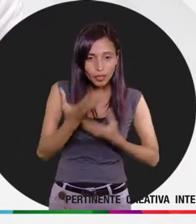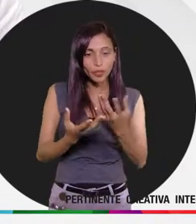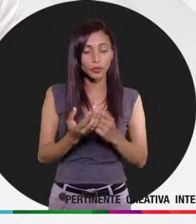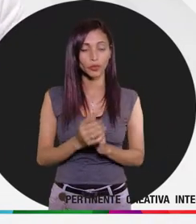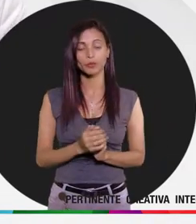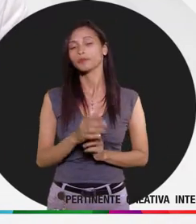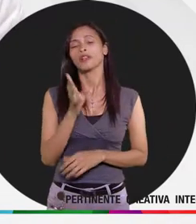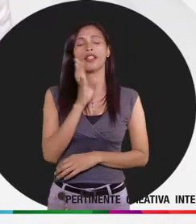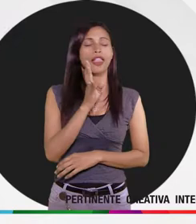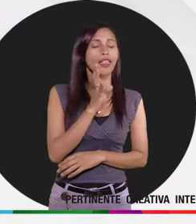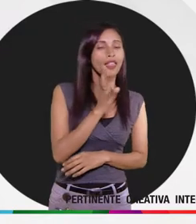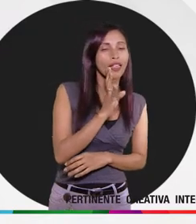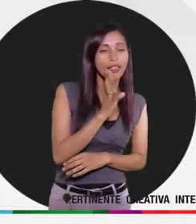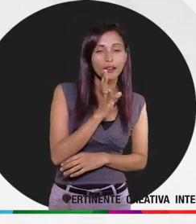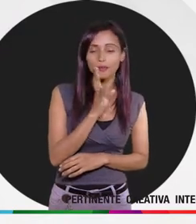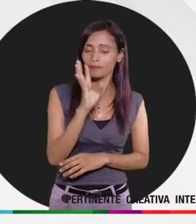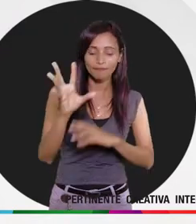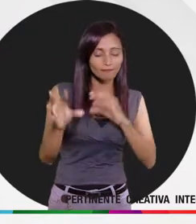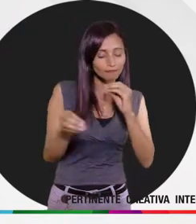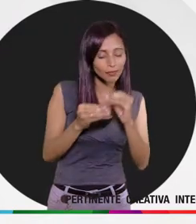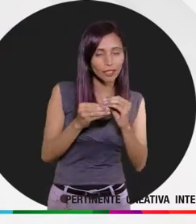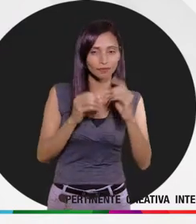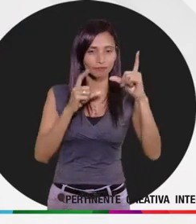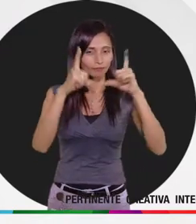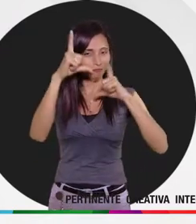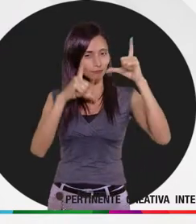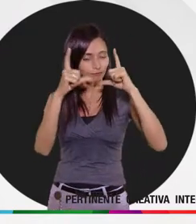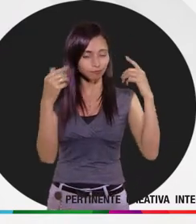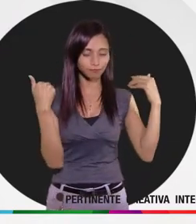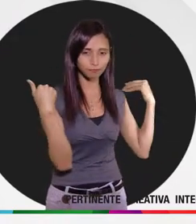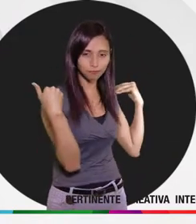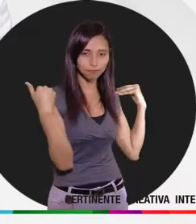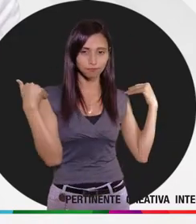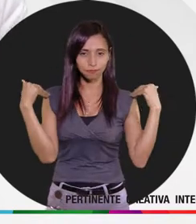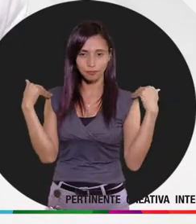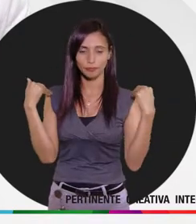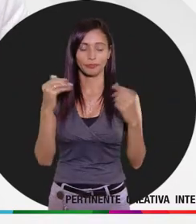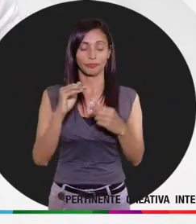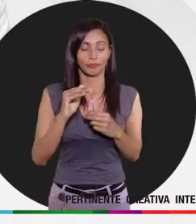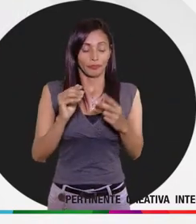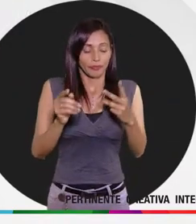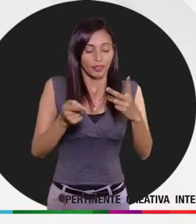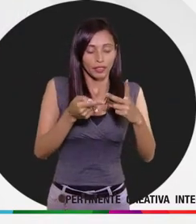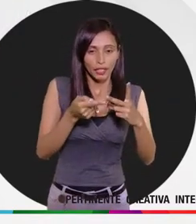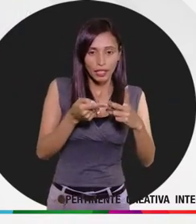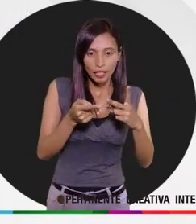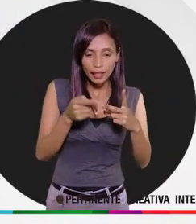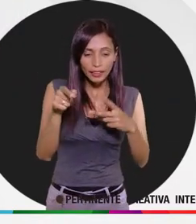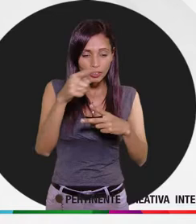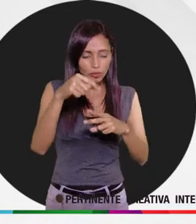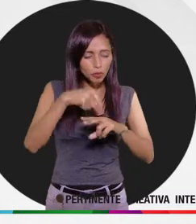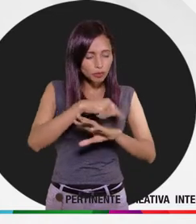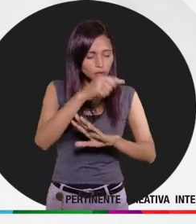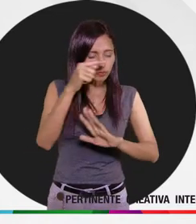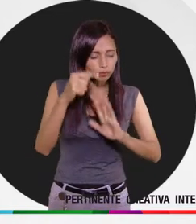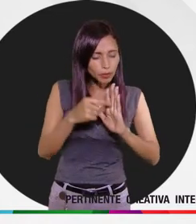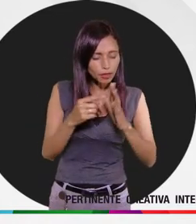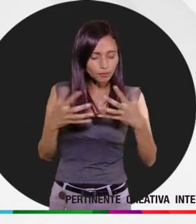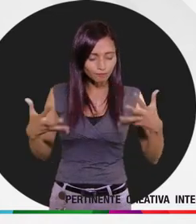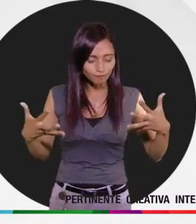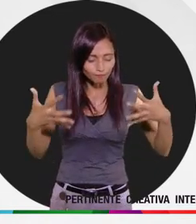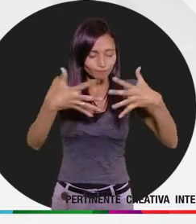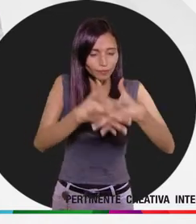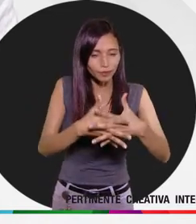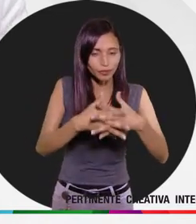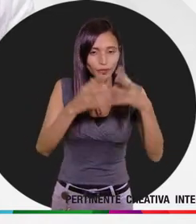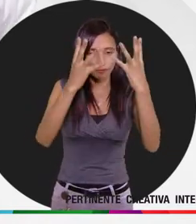máxima expresión de comunicación, no solamente desde lo verbal, sino desde la gesticulación. Después, miraremos cómo esto se